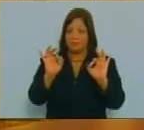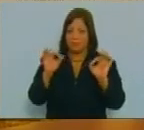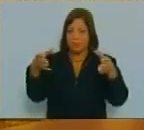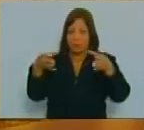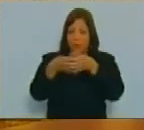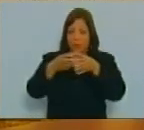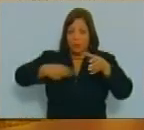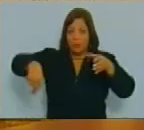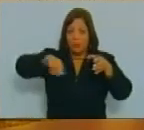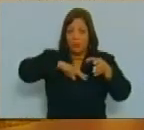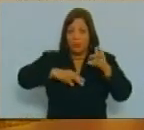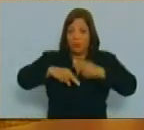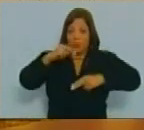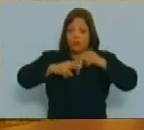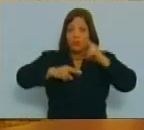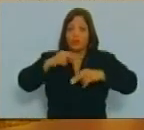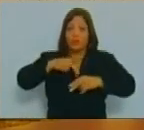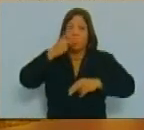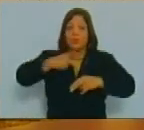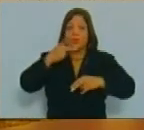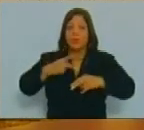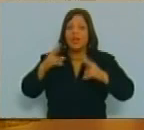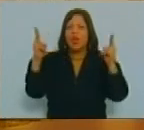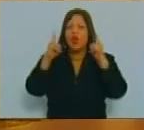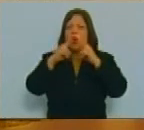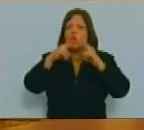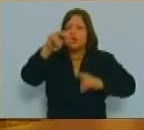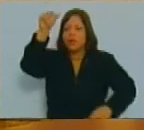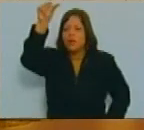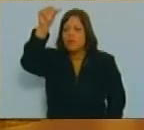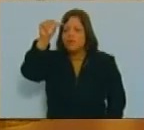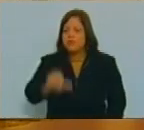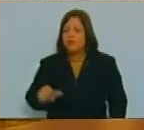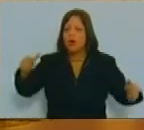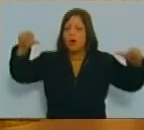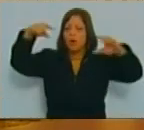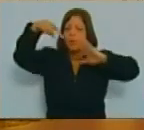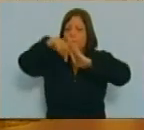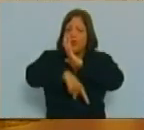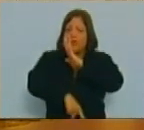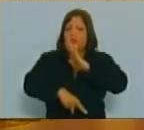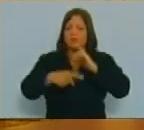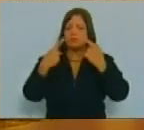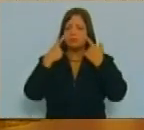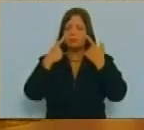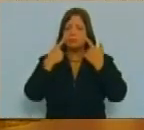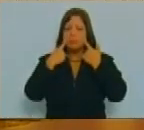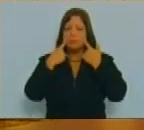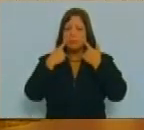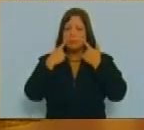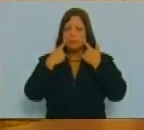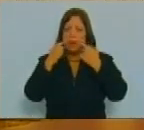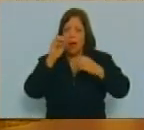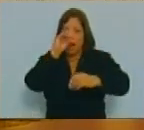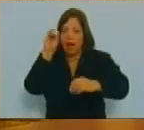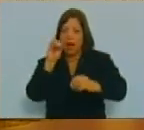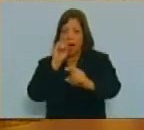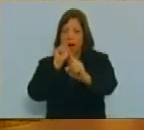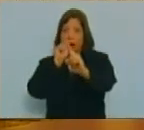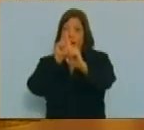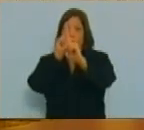para construir una política acertada debemos conocerlo aplicarlos y reorientarlos